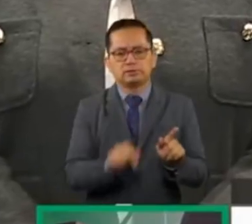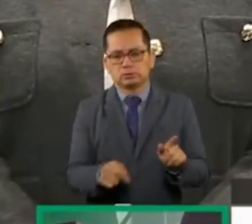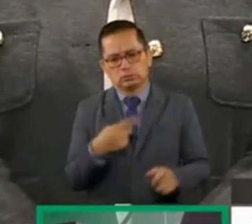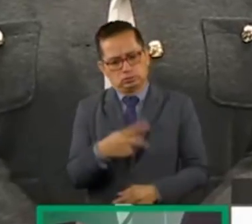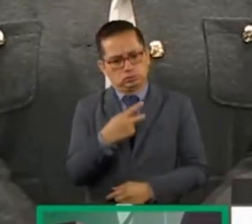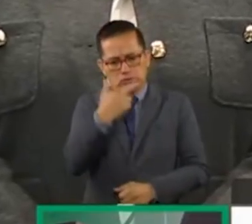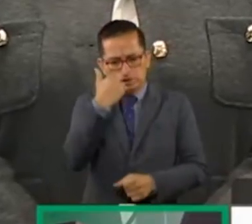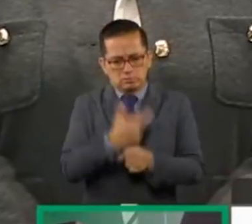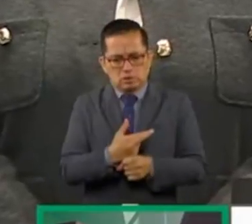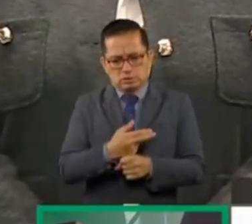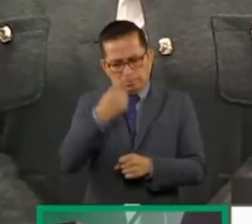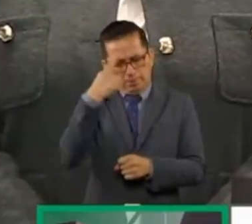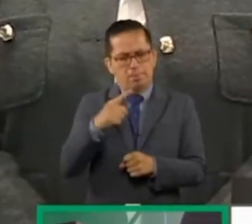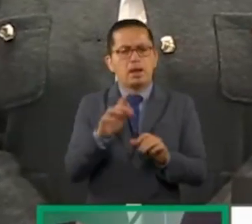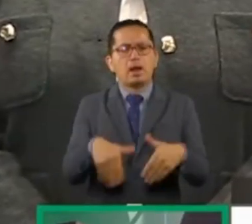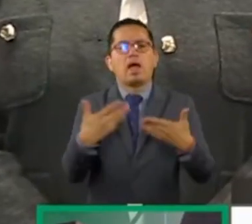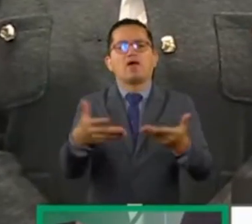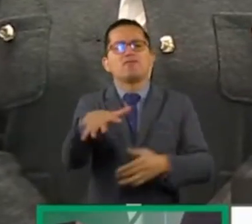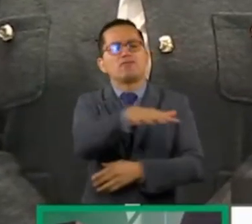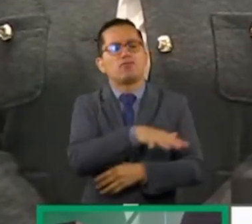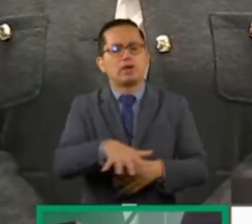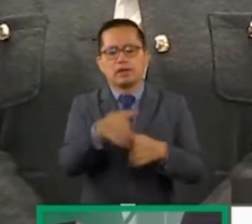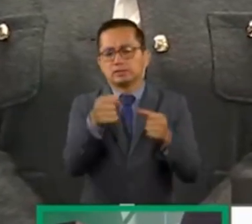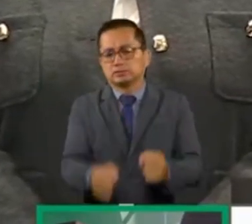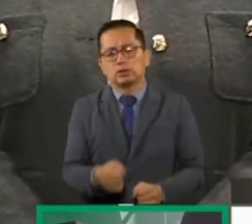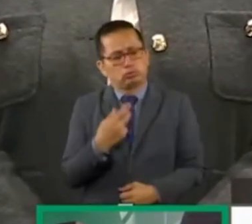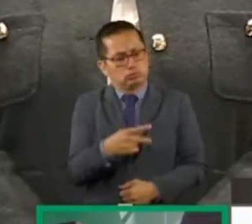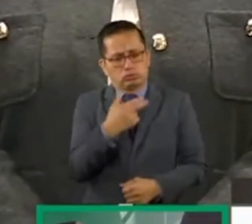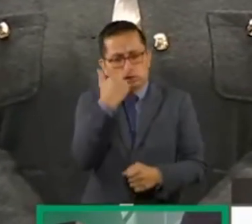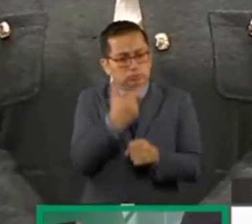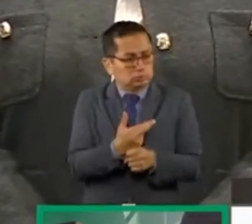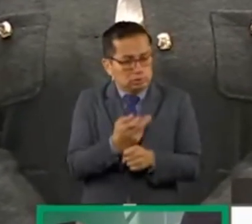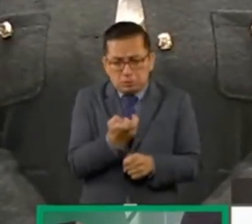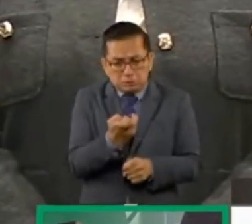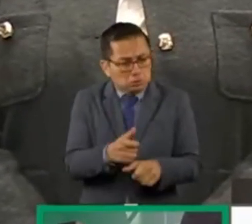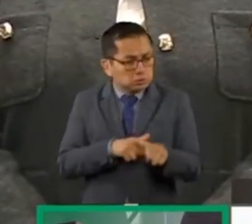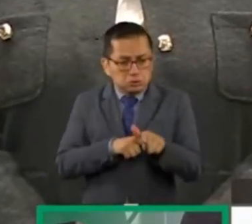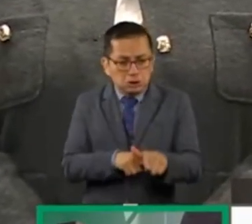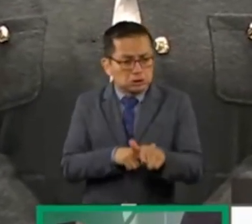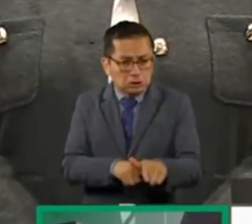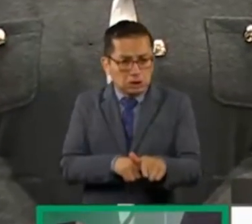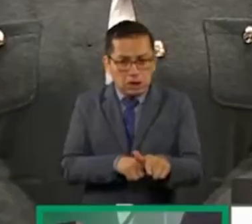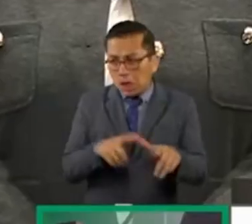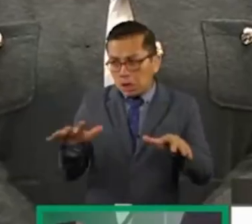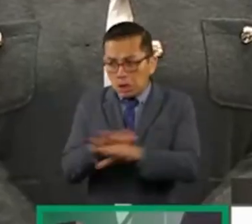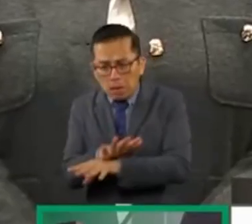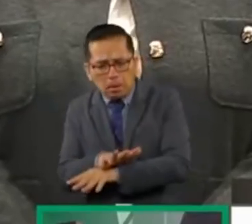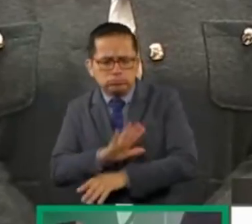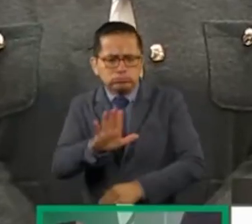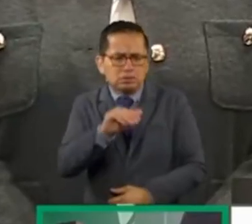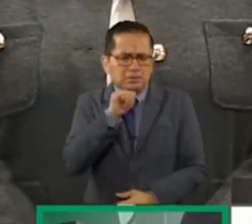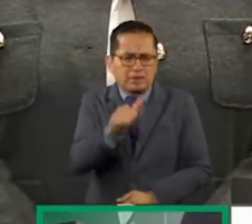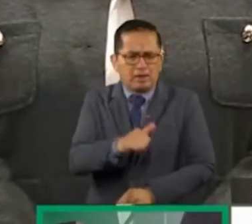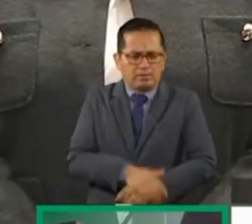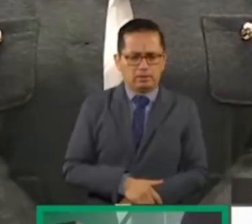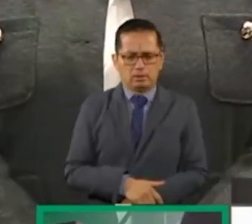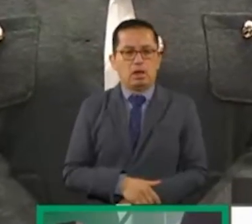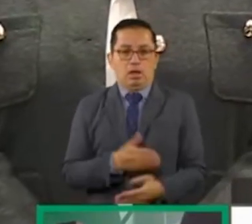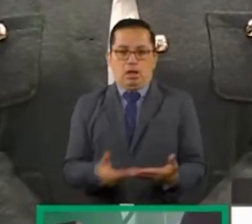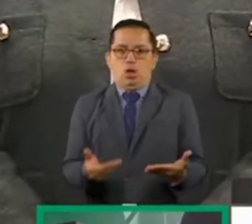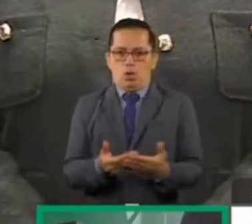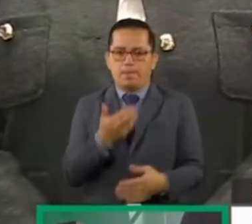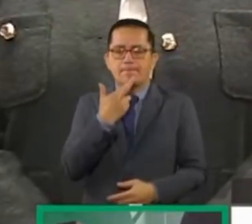sus mismas funciones de seguridad ciudadana. Nada de eso está cambiando. Lo único que mejorará es que